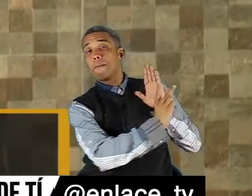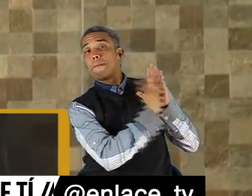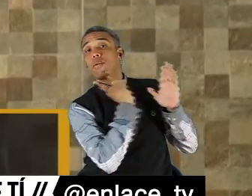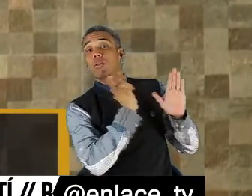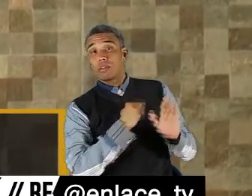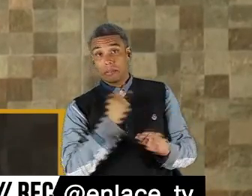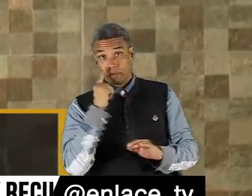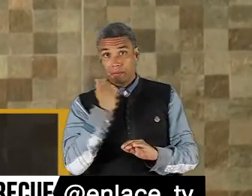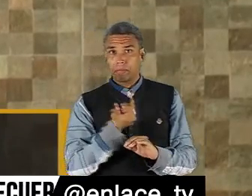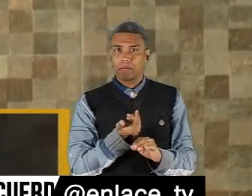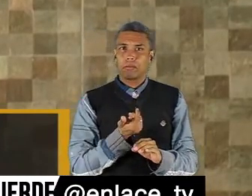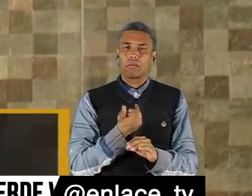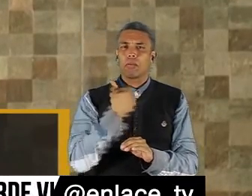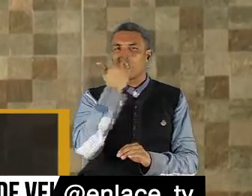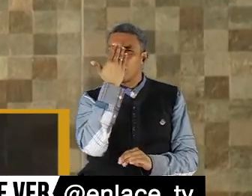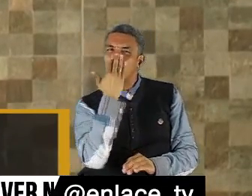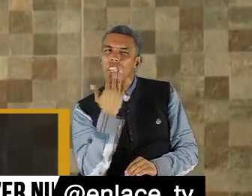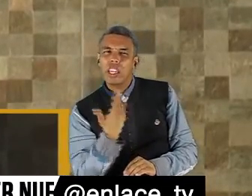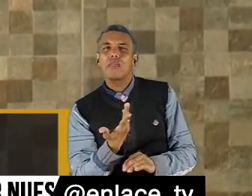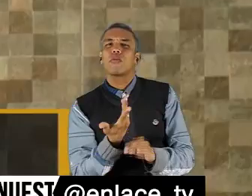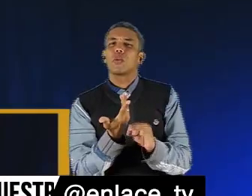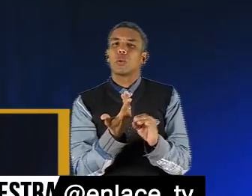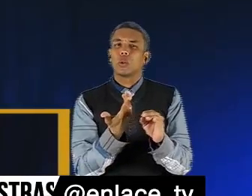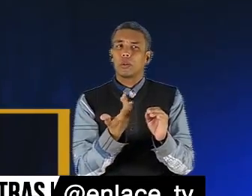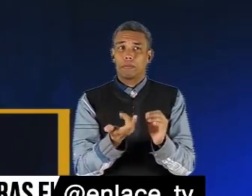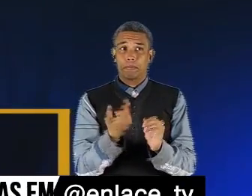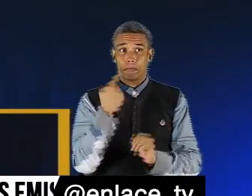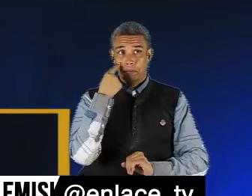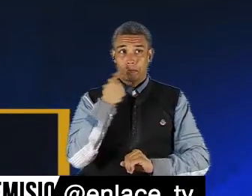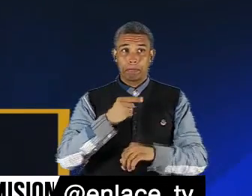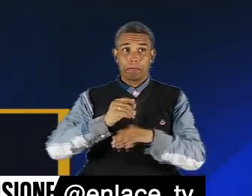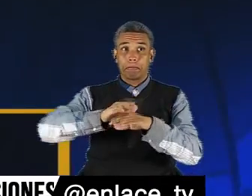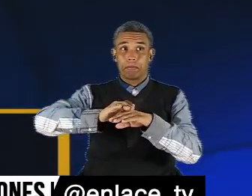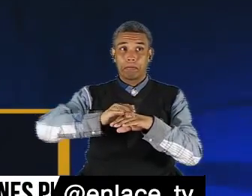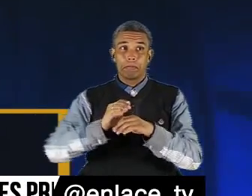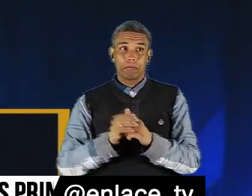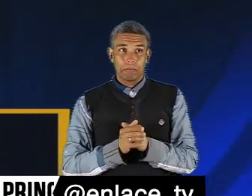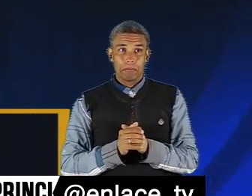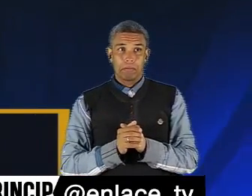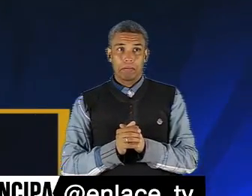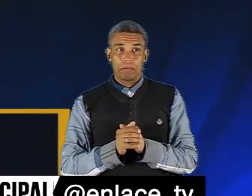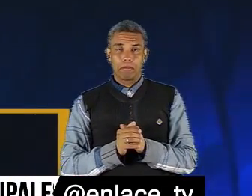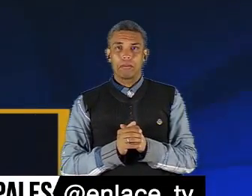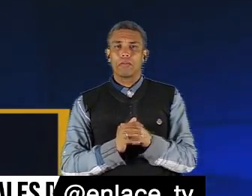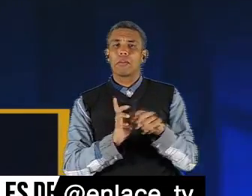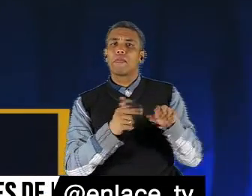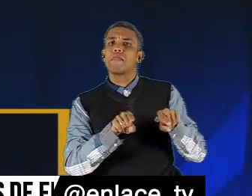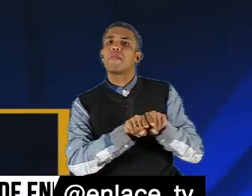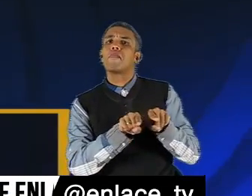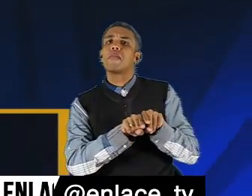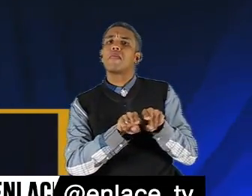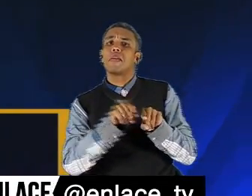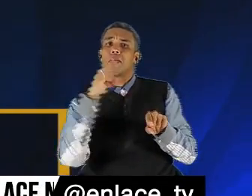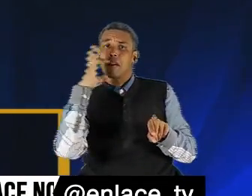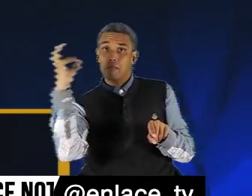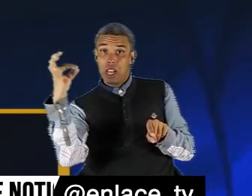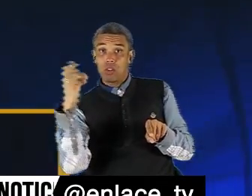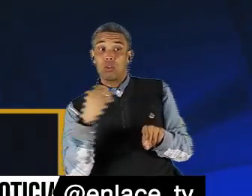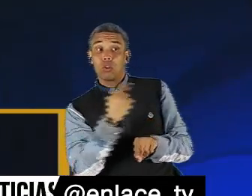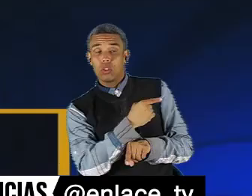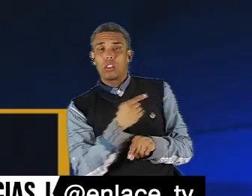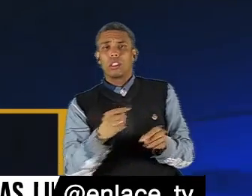redes sociales comenzaron a circular unas imágenes donde se observa el rostro de mi hermano, la camioneta y